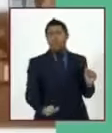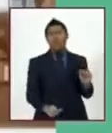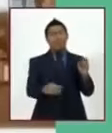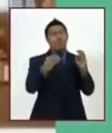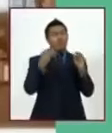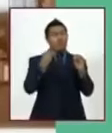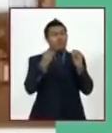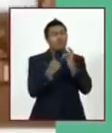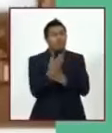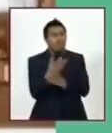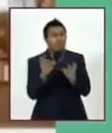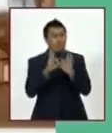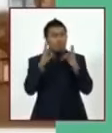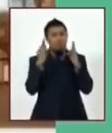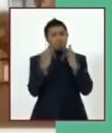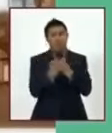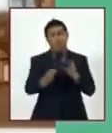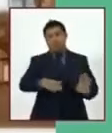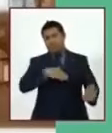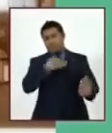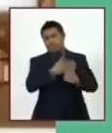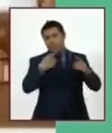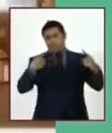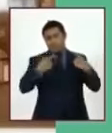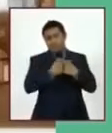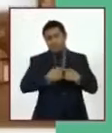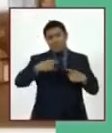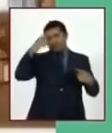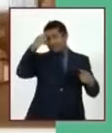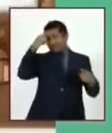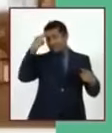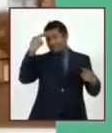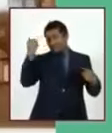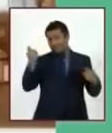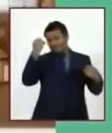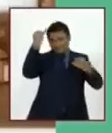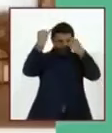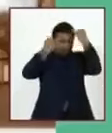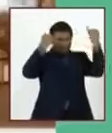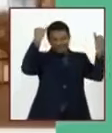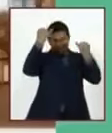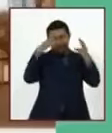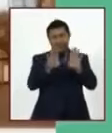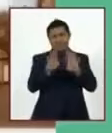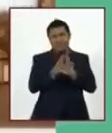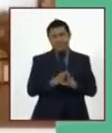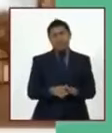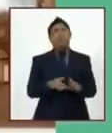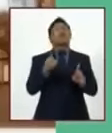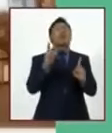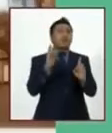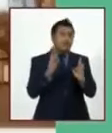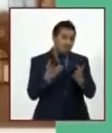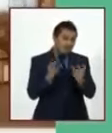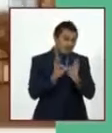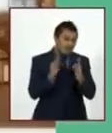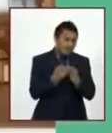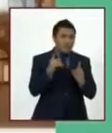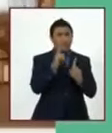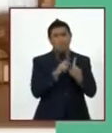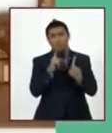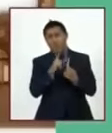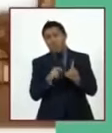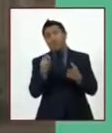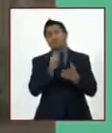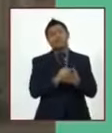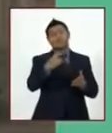una nueva postura en contra de la irracionalidad, privilegia el aspecto crítico, privilegia el retomar